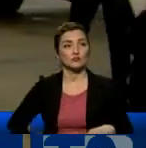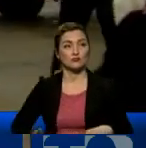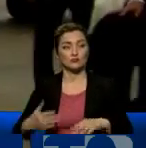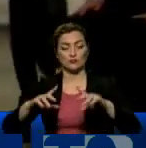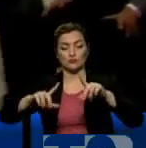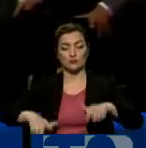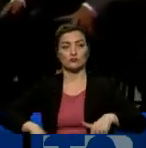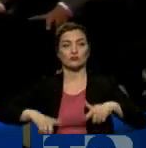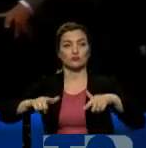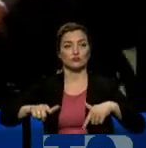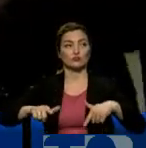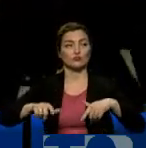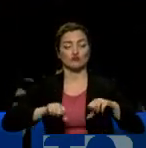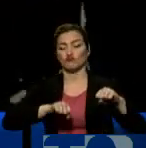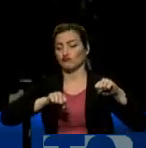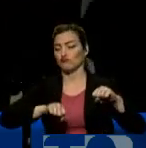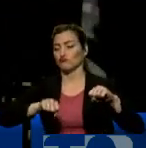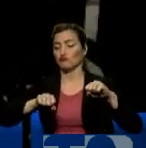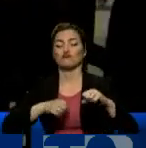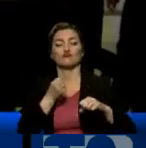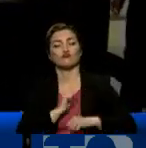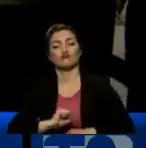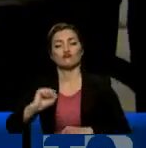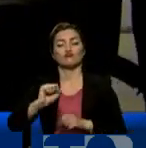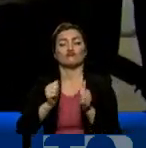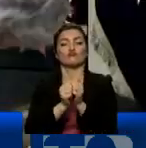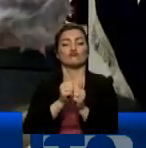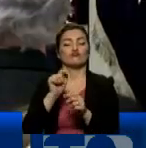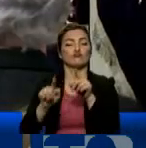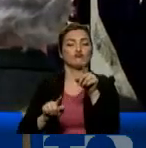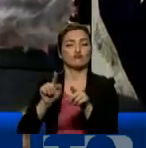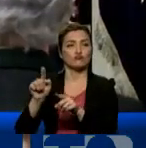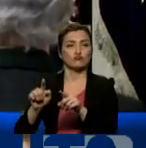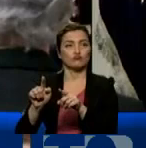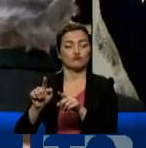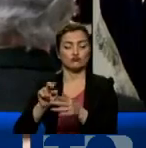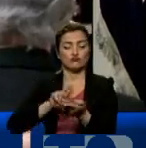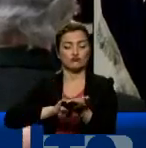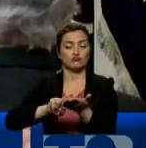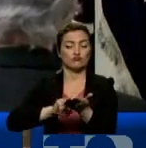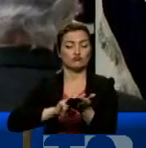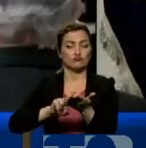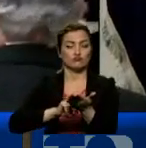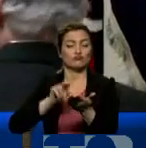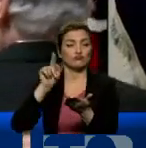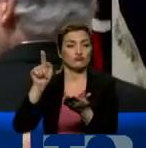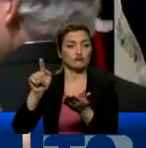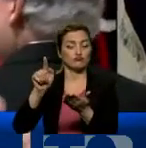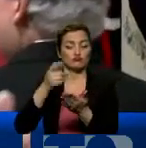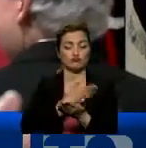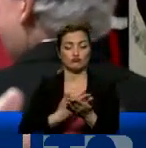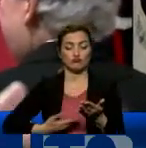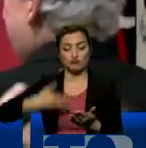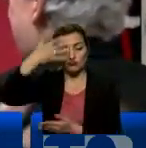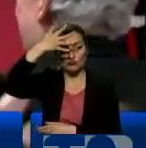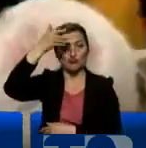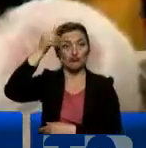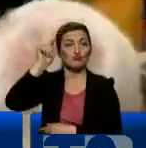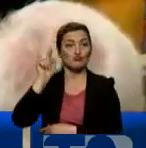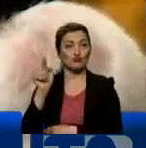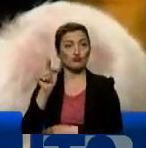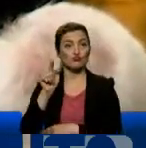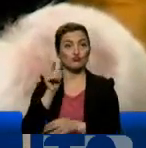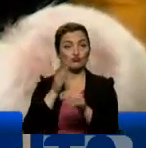de la República, Lenín Moreno, viajará junto con varios de sus ministros para reunirse con su homólogo Donald Trump. Ahí